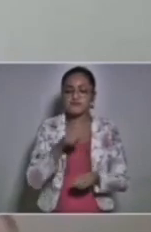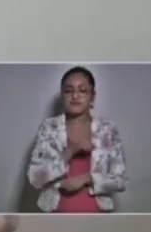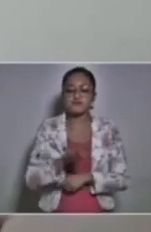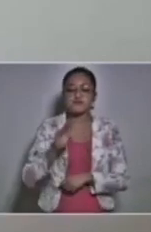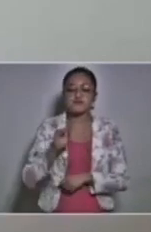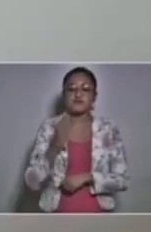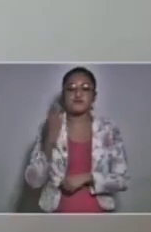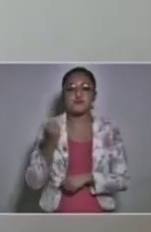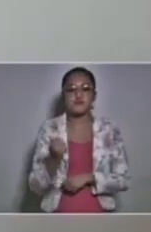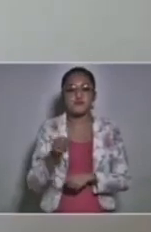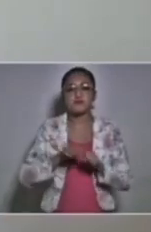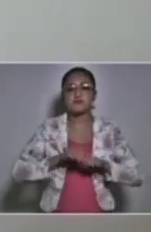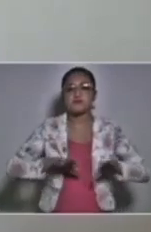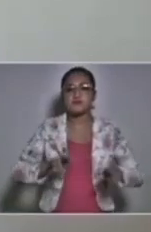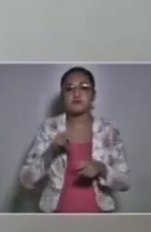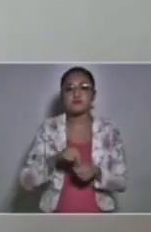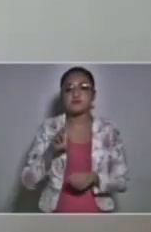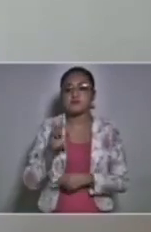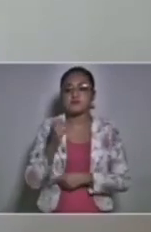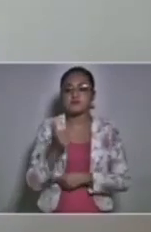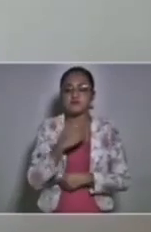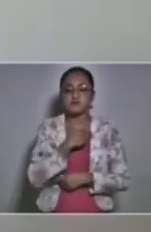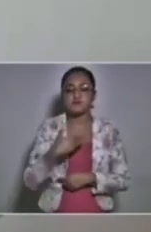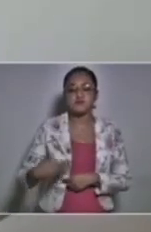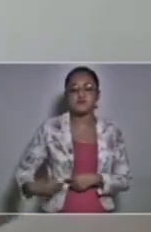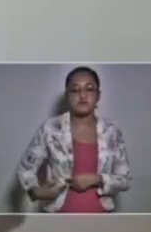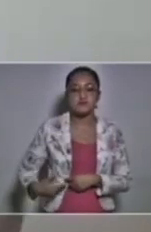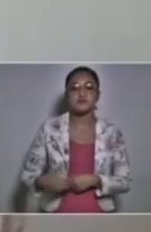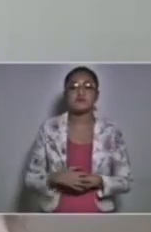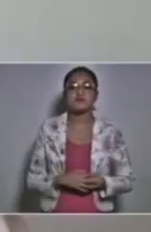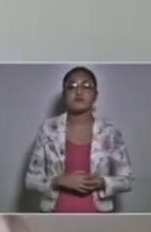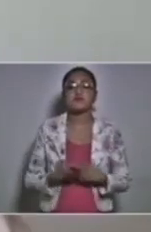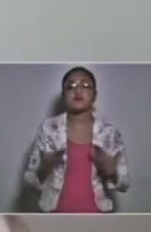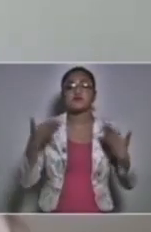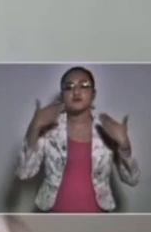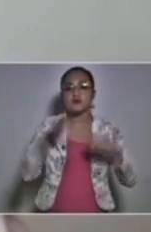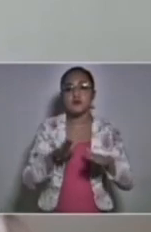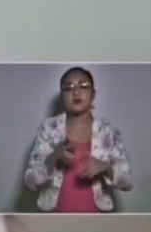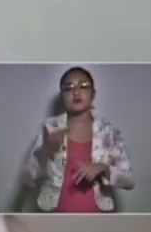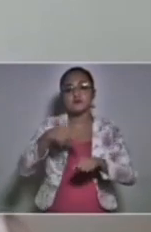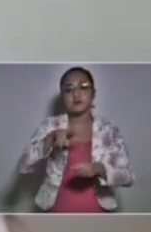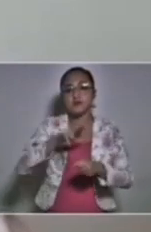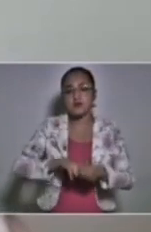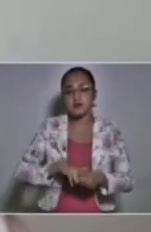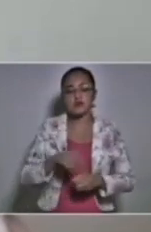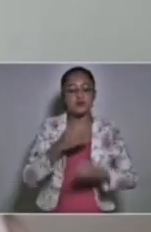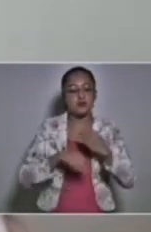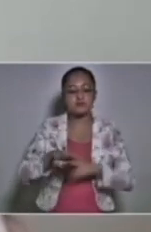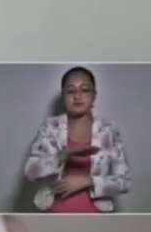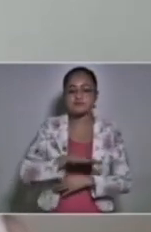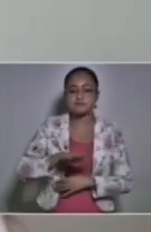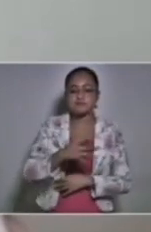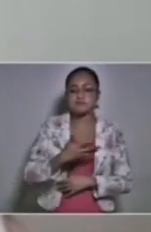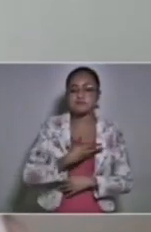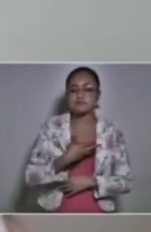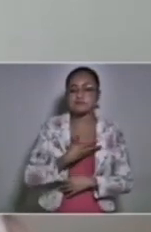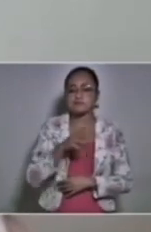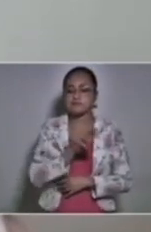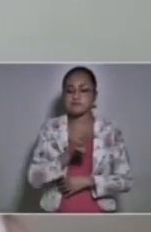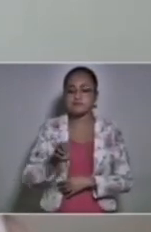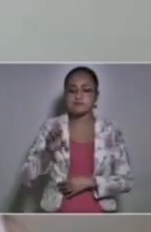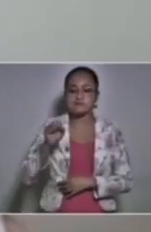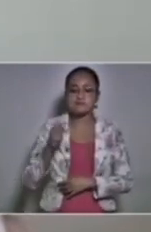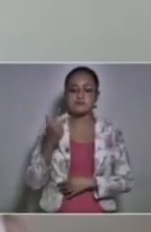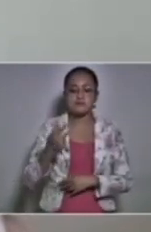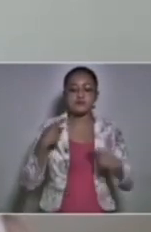199 distribuidos en 36 municipios en lo que respecta a la hospitalización en todo el sector tenemos trescientos sesenta